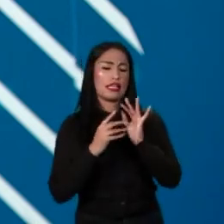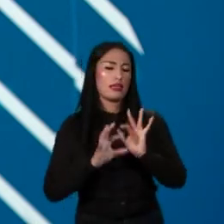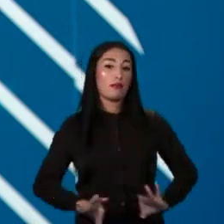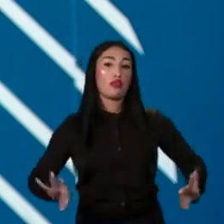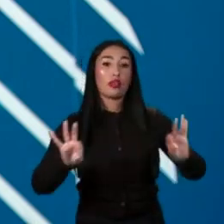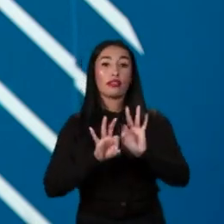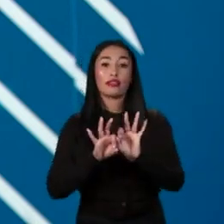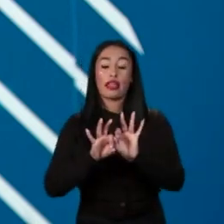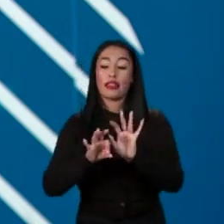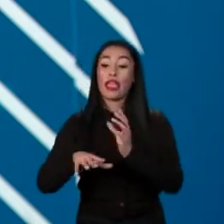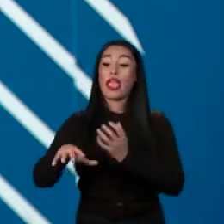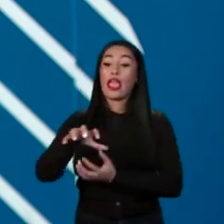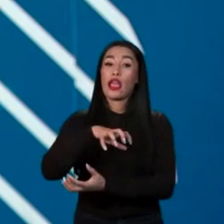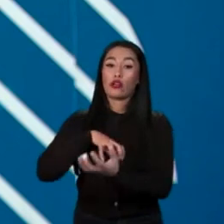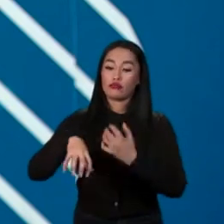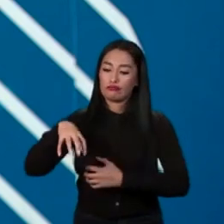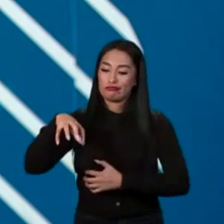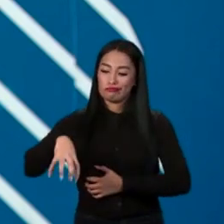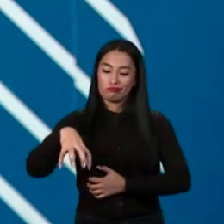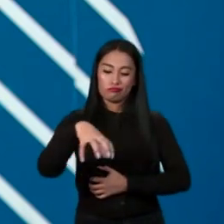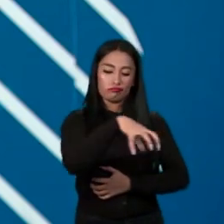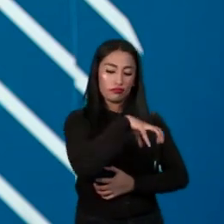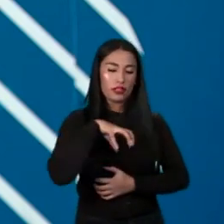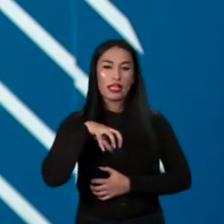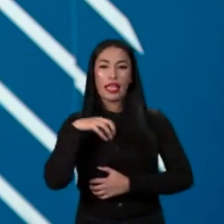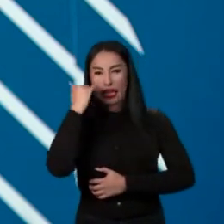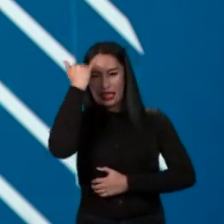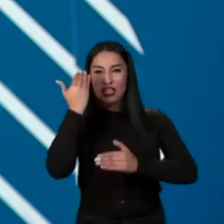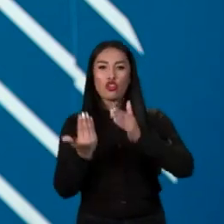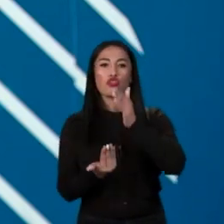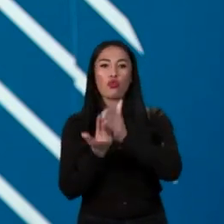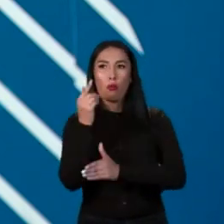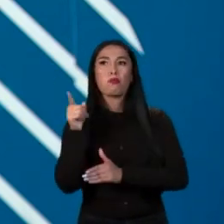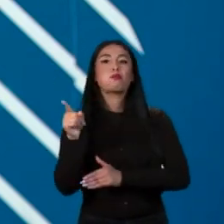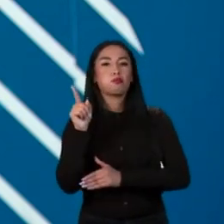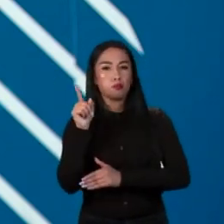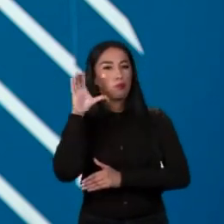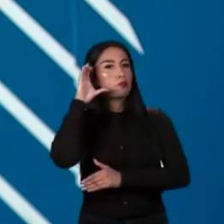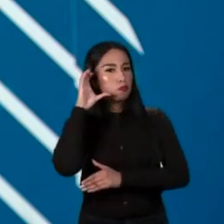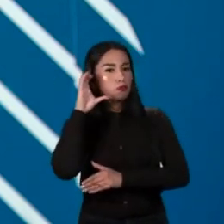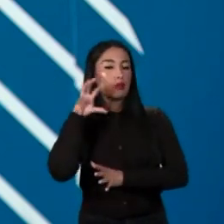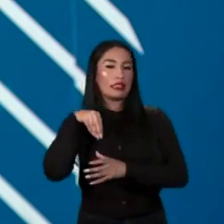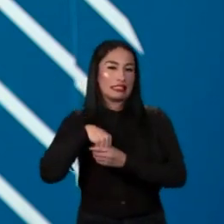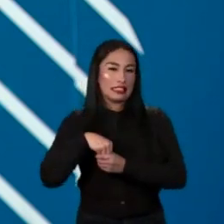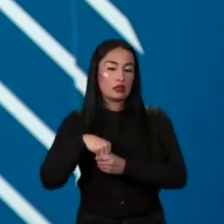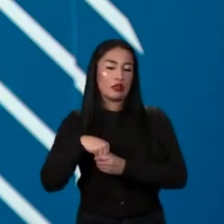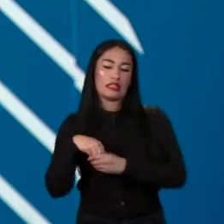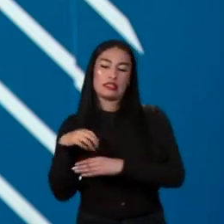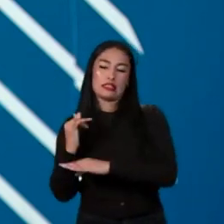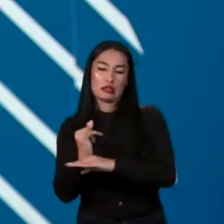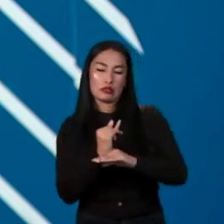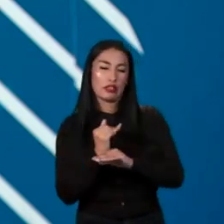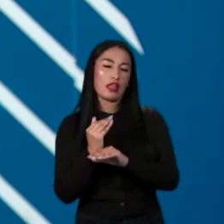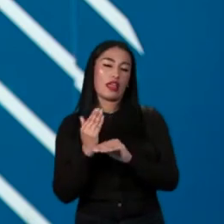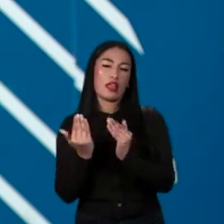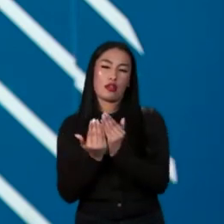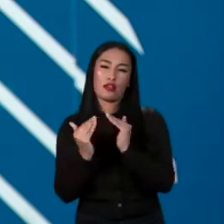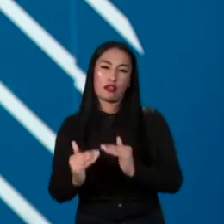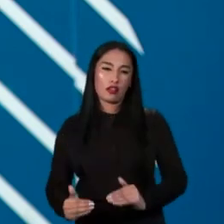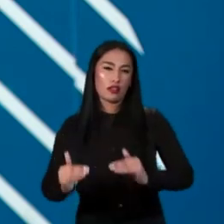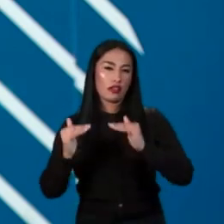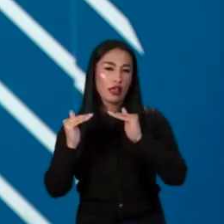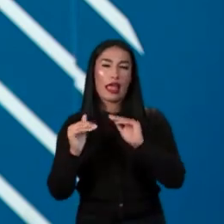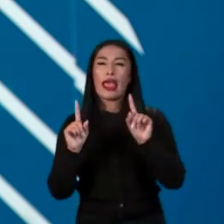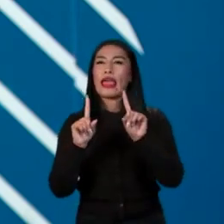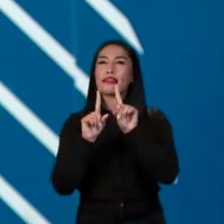ecosistemas de innovación al interior de las instituciones, la estrategia, el tema de los